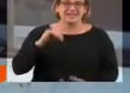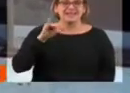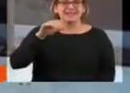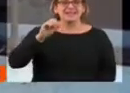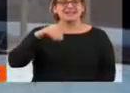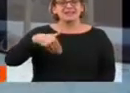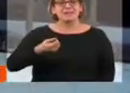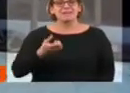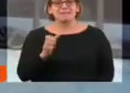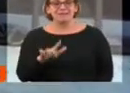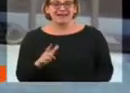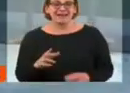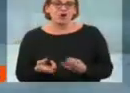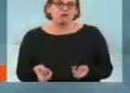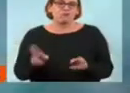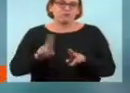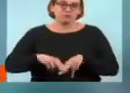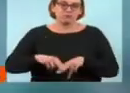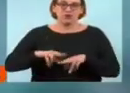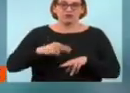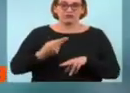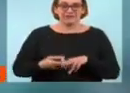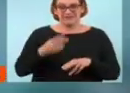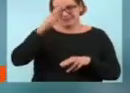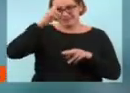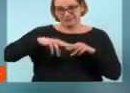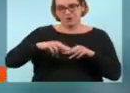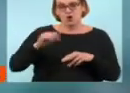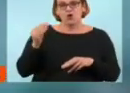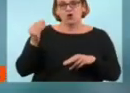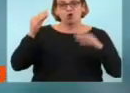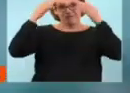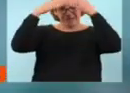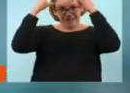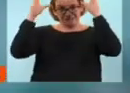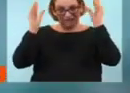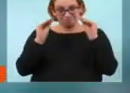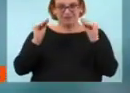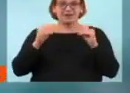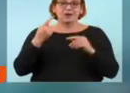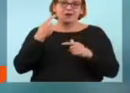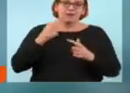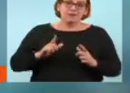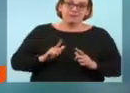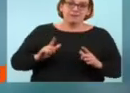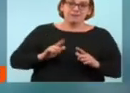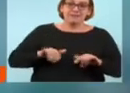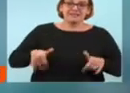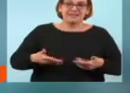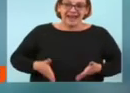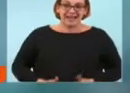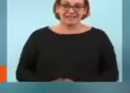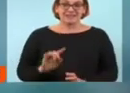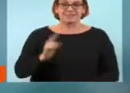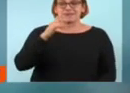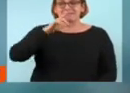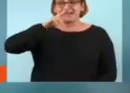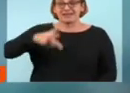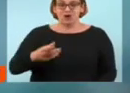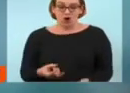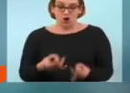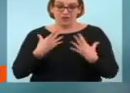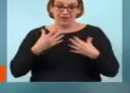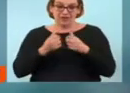pocos reinfectados del país. Un joven enfermero de Mercedes que cuando esperaba por la llegada de su primer hijo, se contagió de